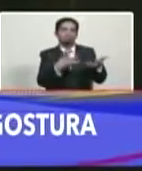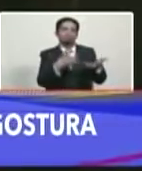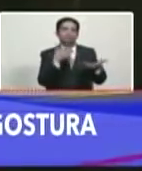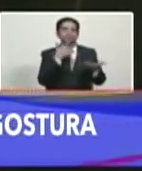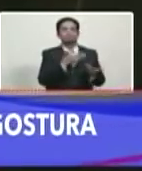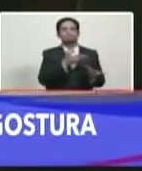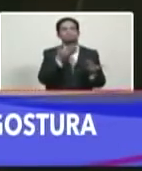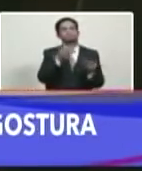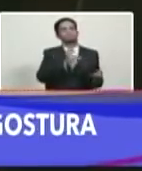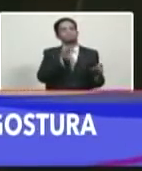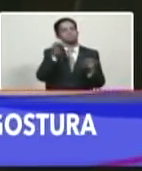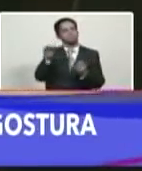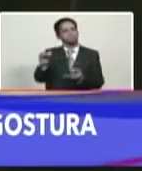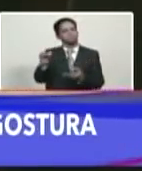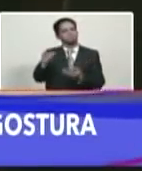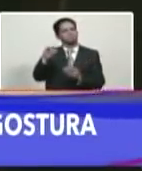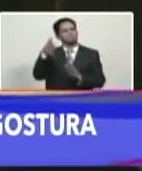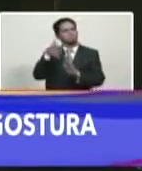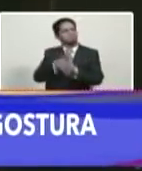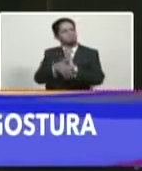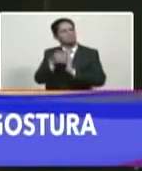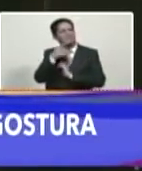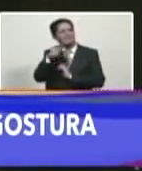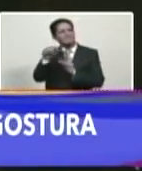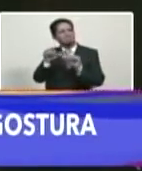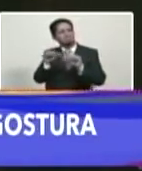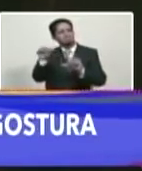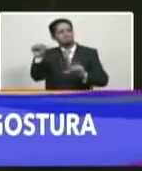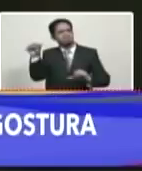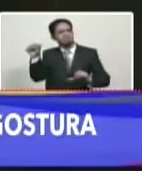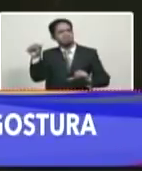exclamando en sus versos irredentos,